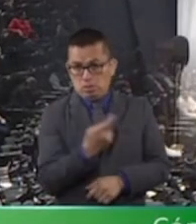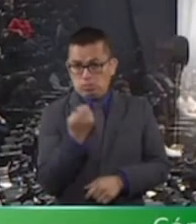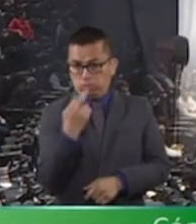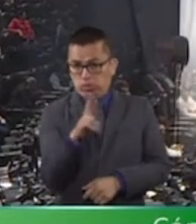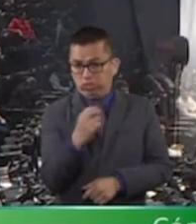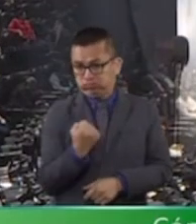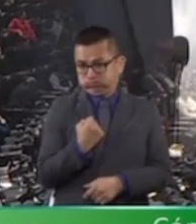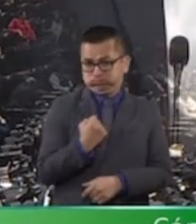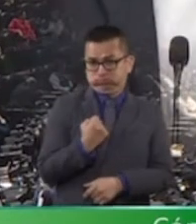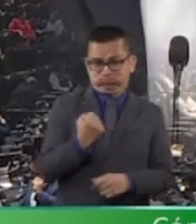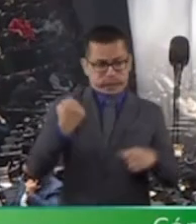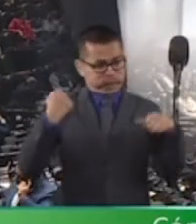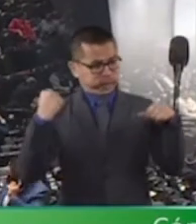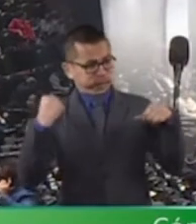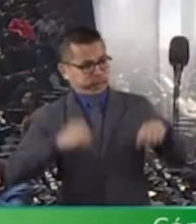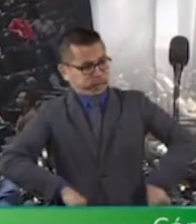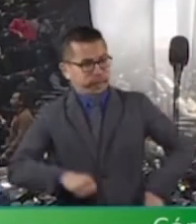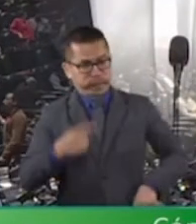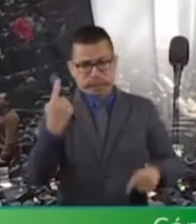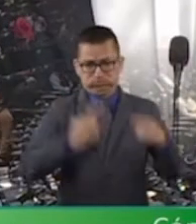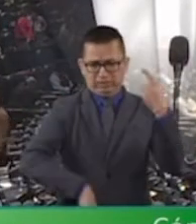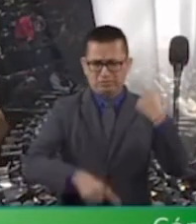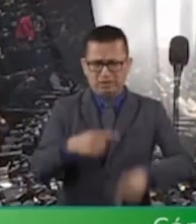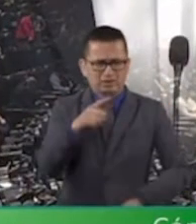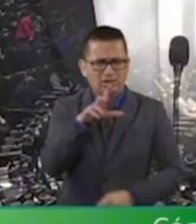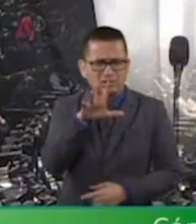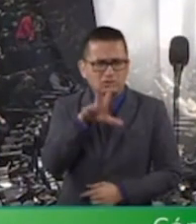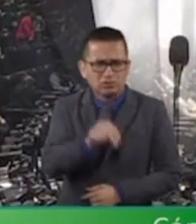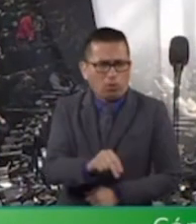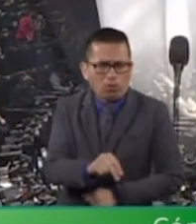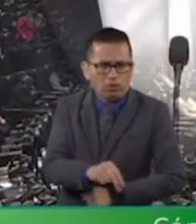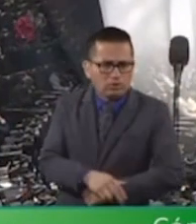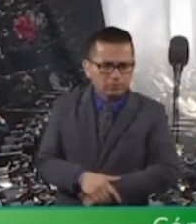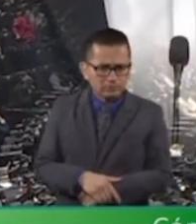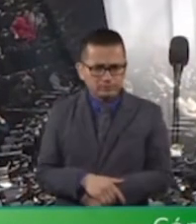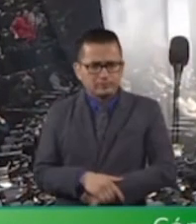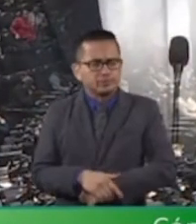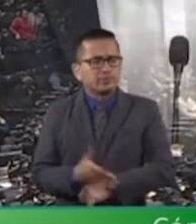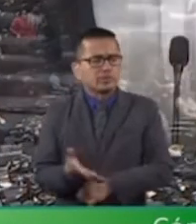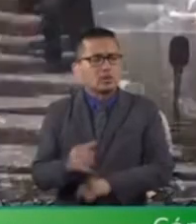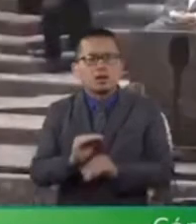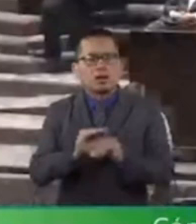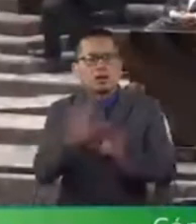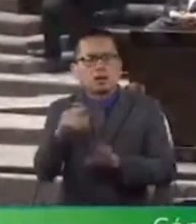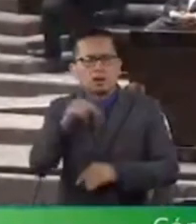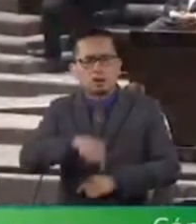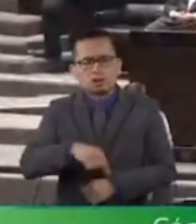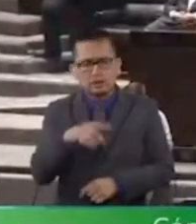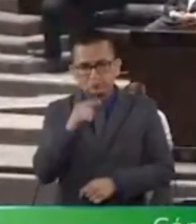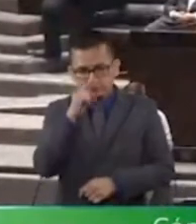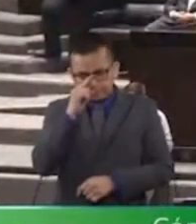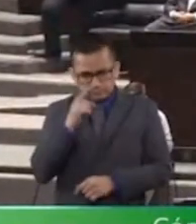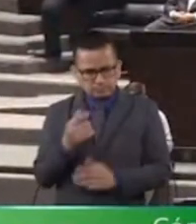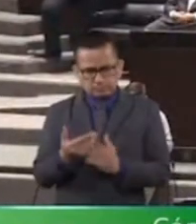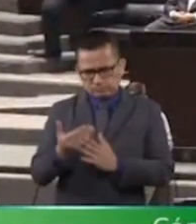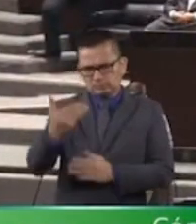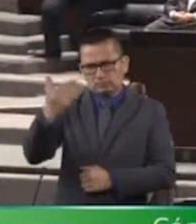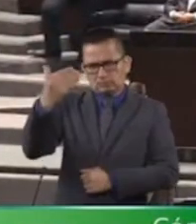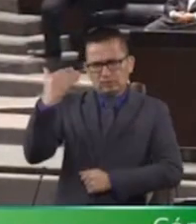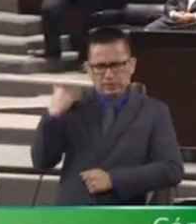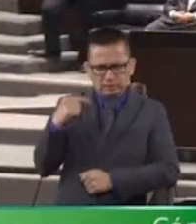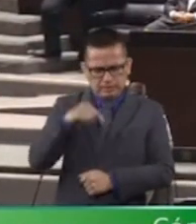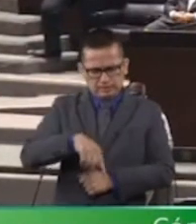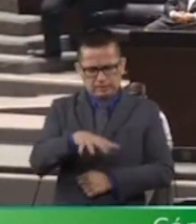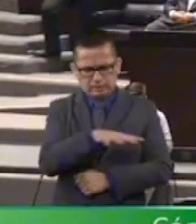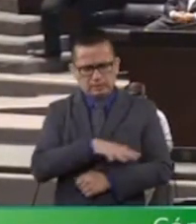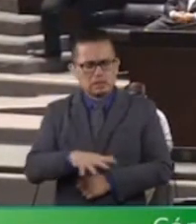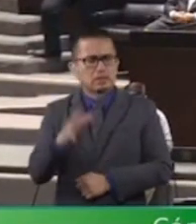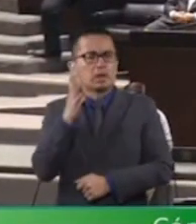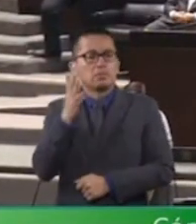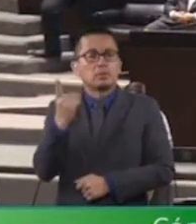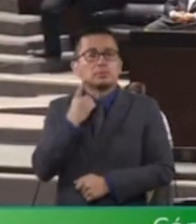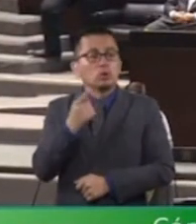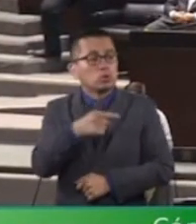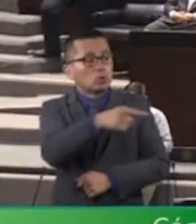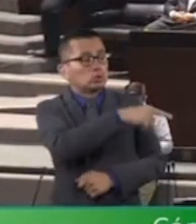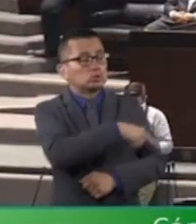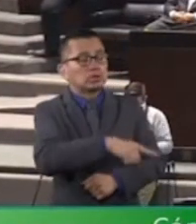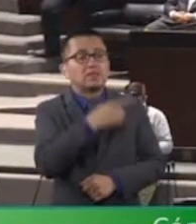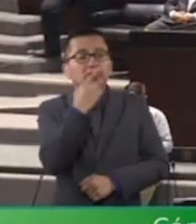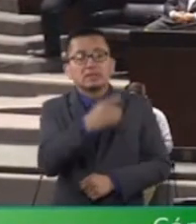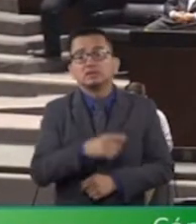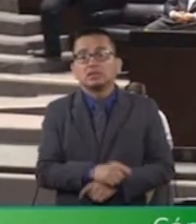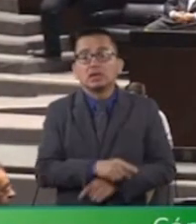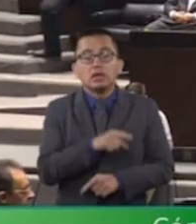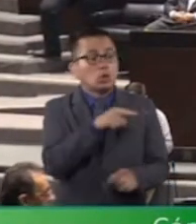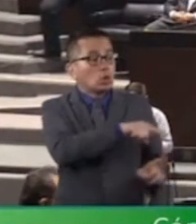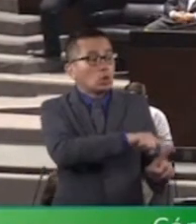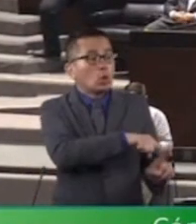y plenipotenciario. Efectivamente, en este pleno, hace unos días, se dijo que son hijos del PRI, pero no